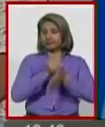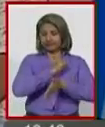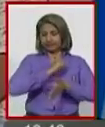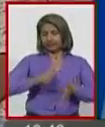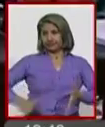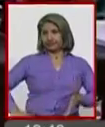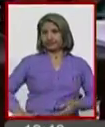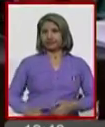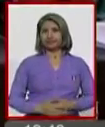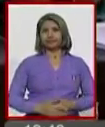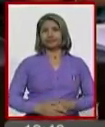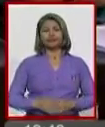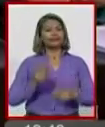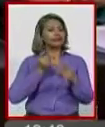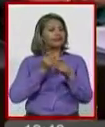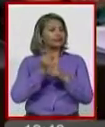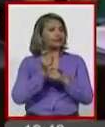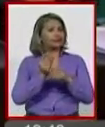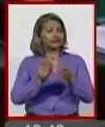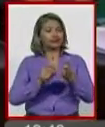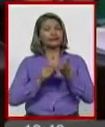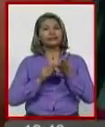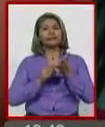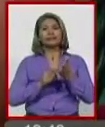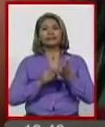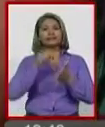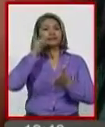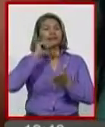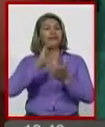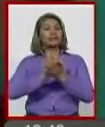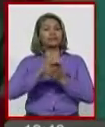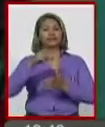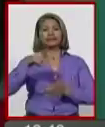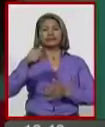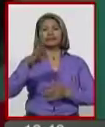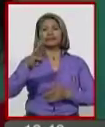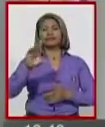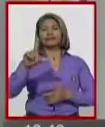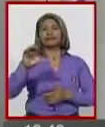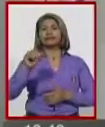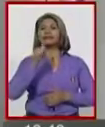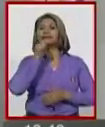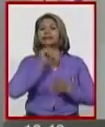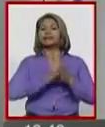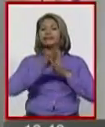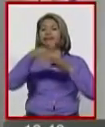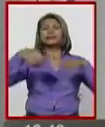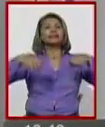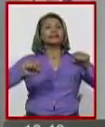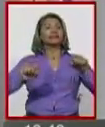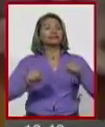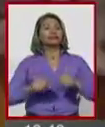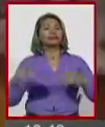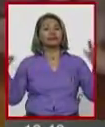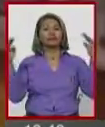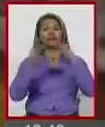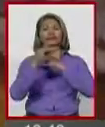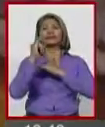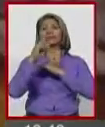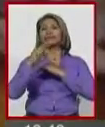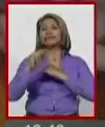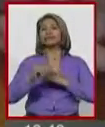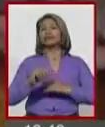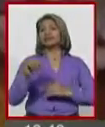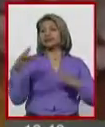la alcaldía. Daños y perjuicios es la demanda que realiza la esposa de Pablo Castedo, quien cayó al canal de drenaje a bordo de su motocicleta en la Avenida